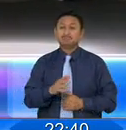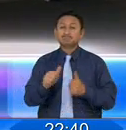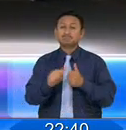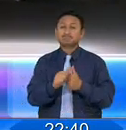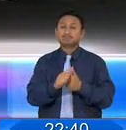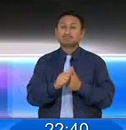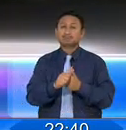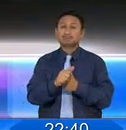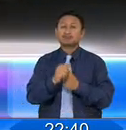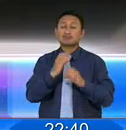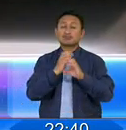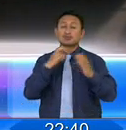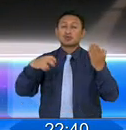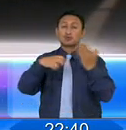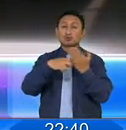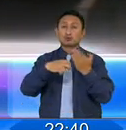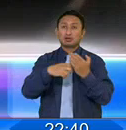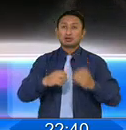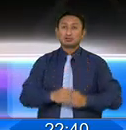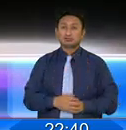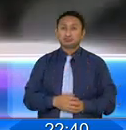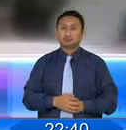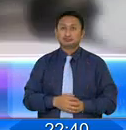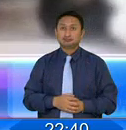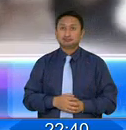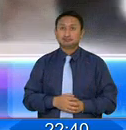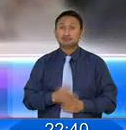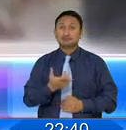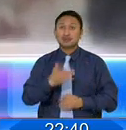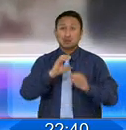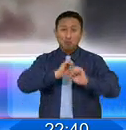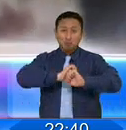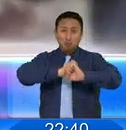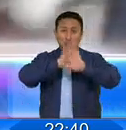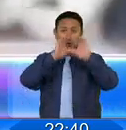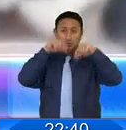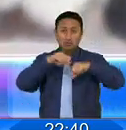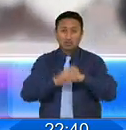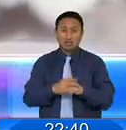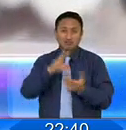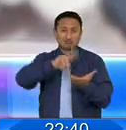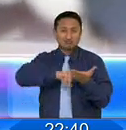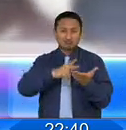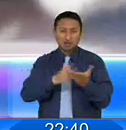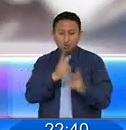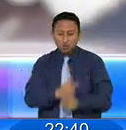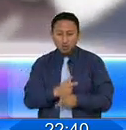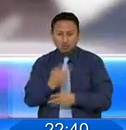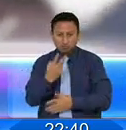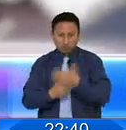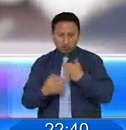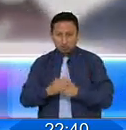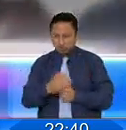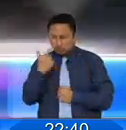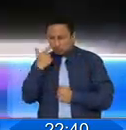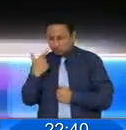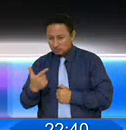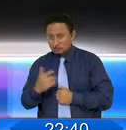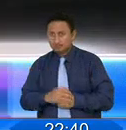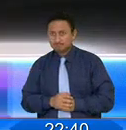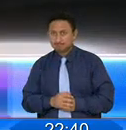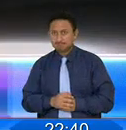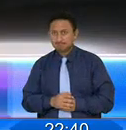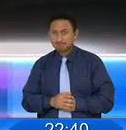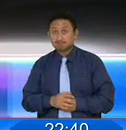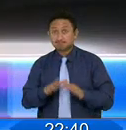de la terminal terrestre del puerto principal. Las madrugadas se la pasa en vela. cuidando a sus hijos. Solo en